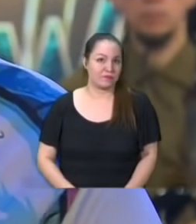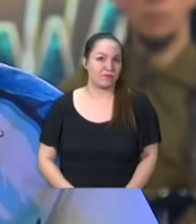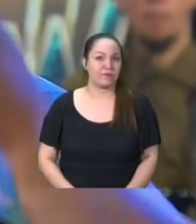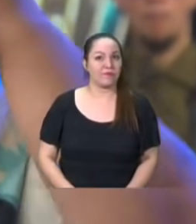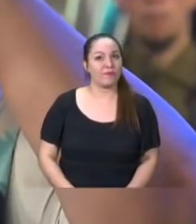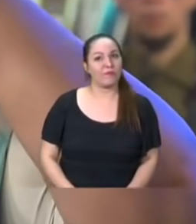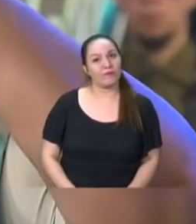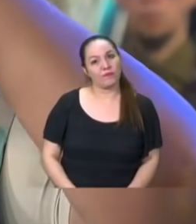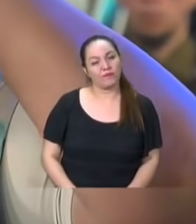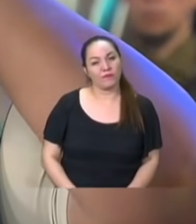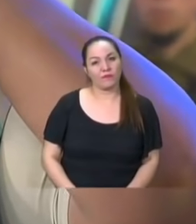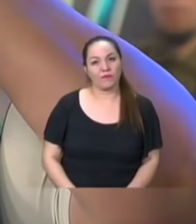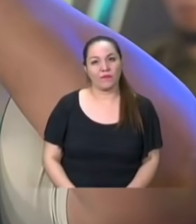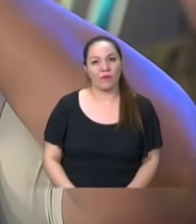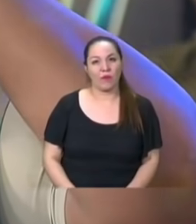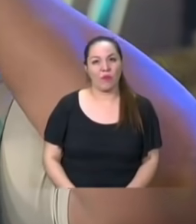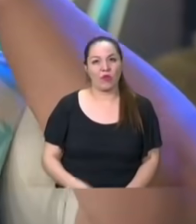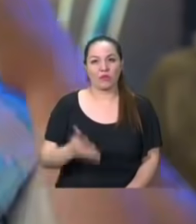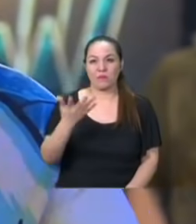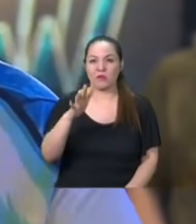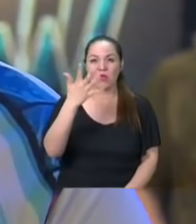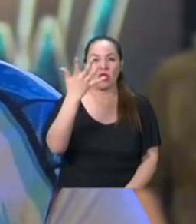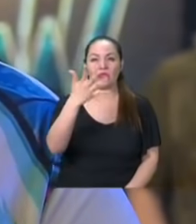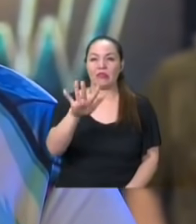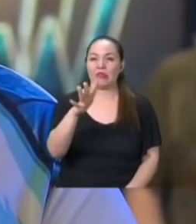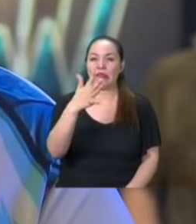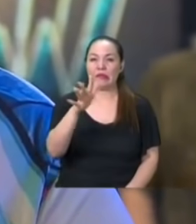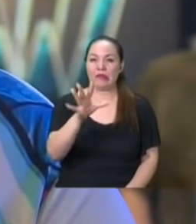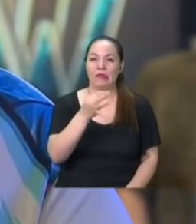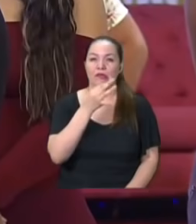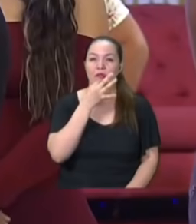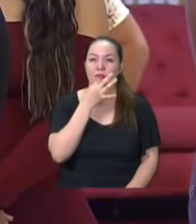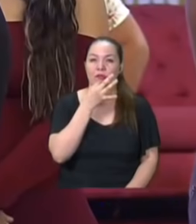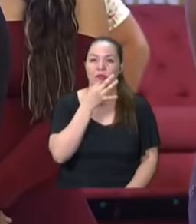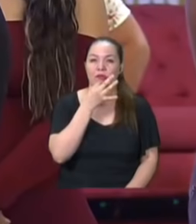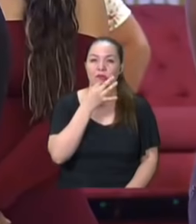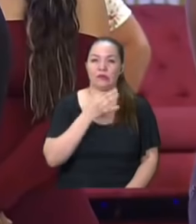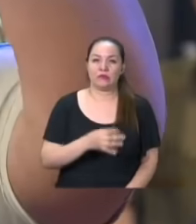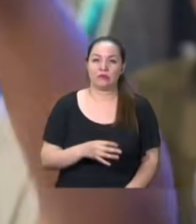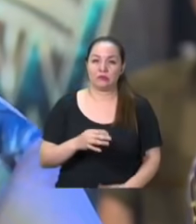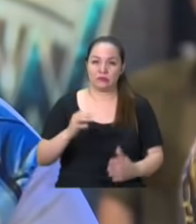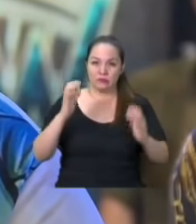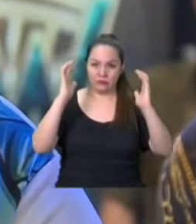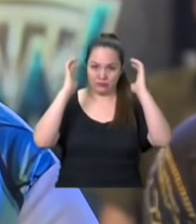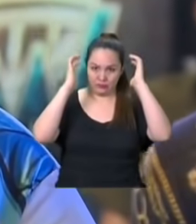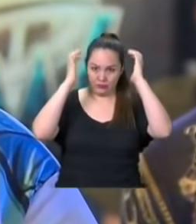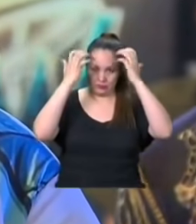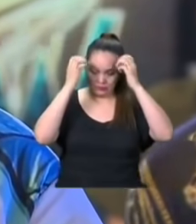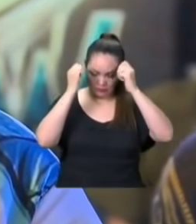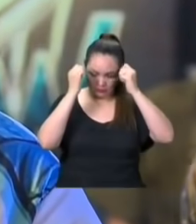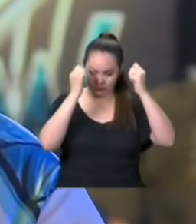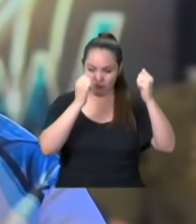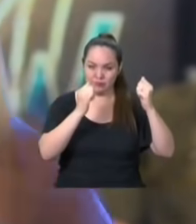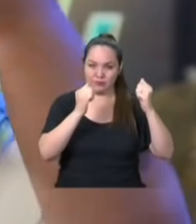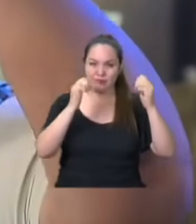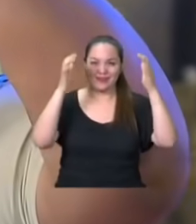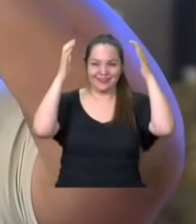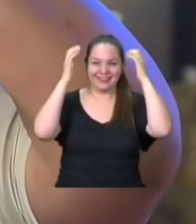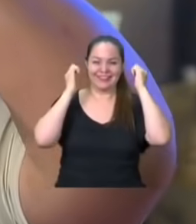tarda como unos 10 minutos. ¿Se puede quitar el sombrero, sí, claro, por favor? No, mejor